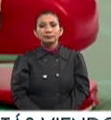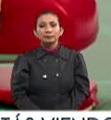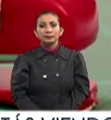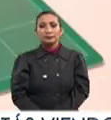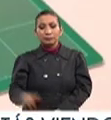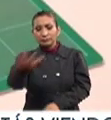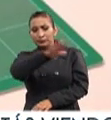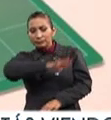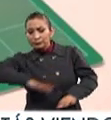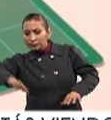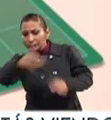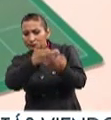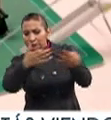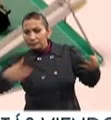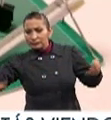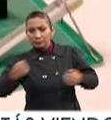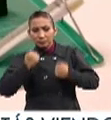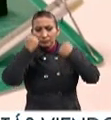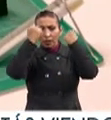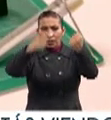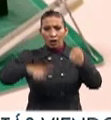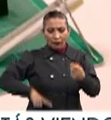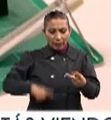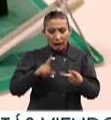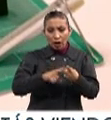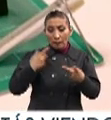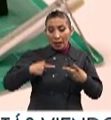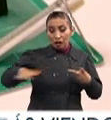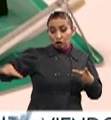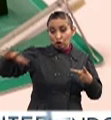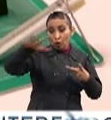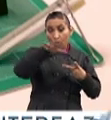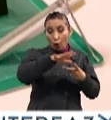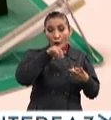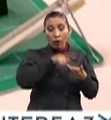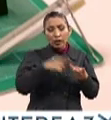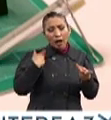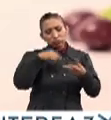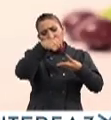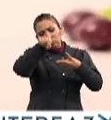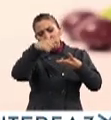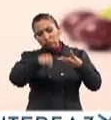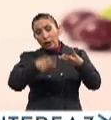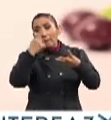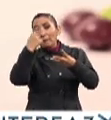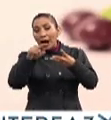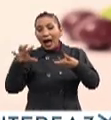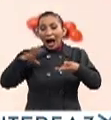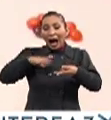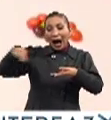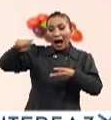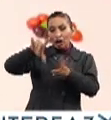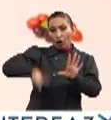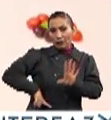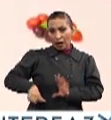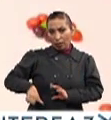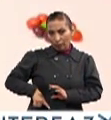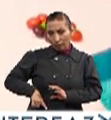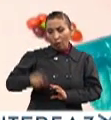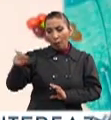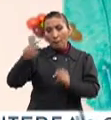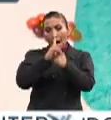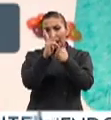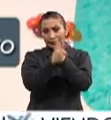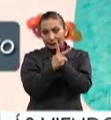El territorio geográfico, el poder gubernamental y la población son los elementos principales para la existencia de un gobierno, de